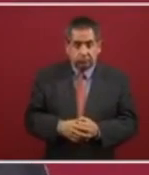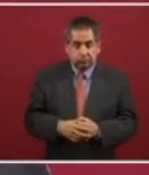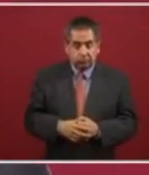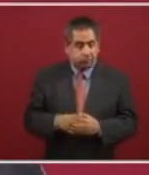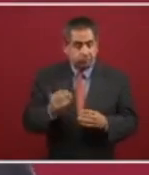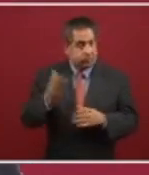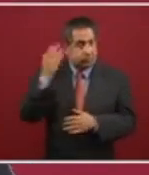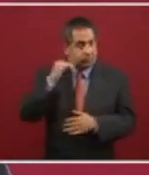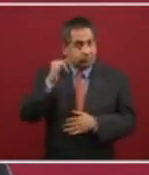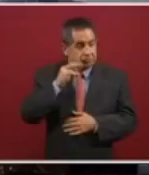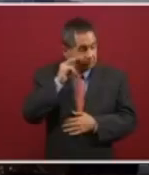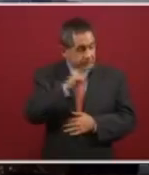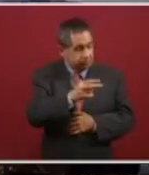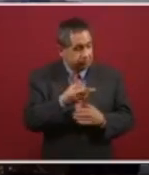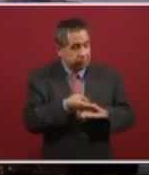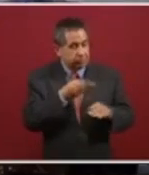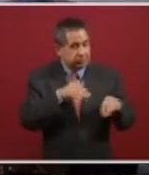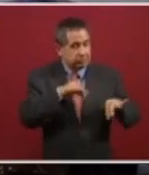nunca vista.